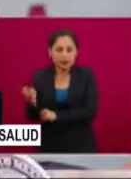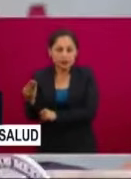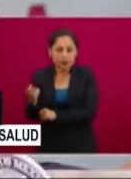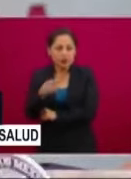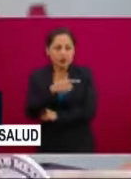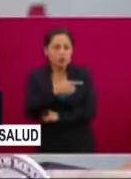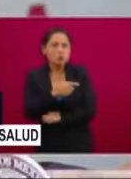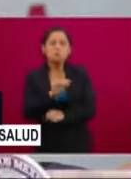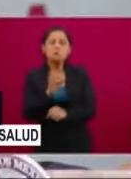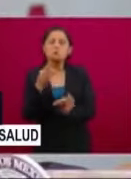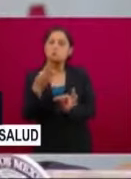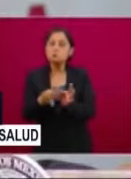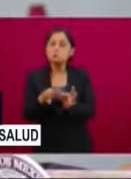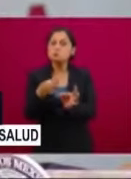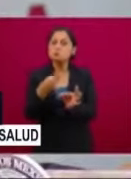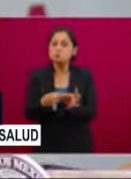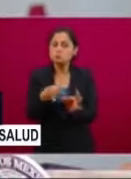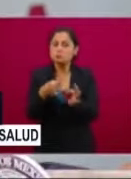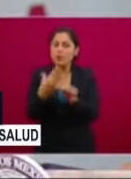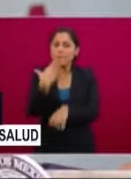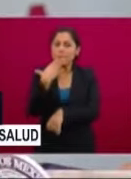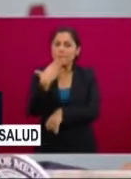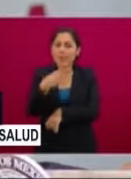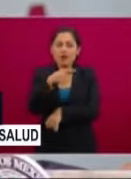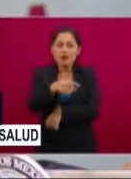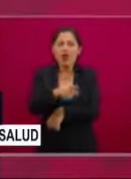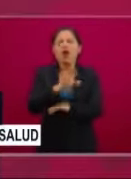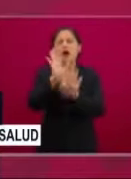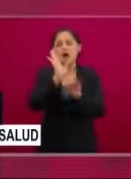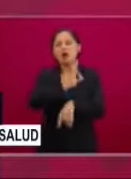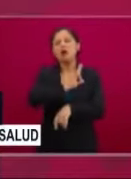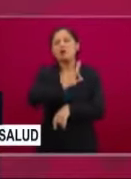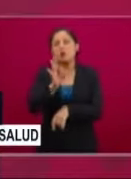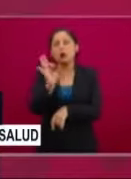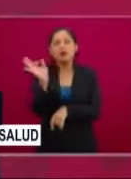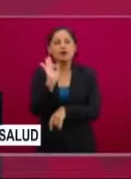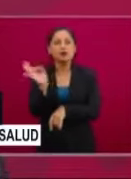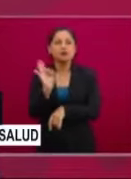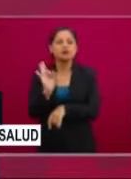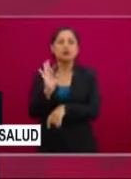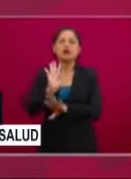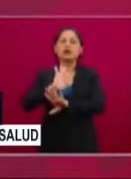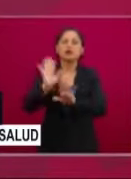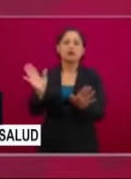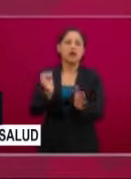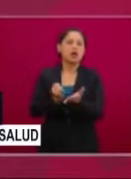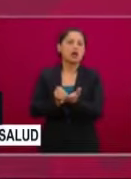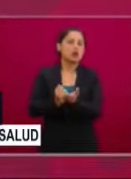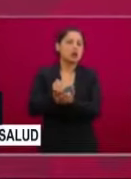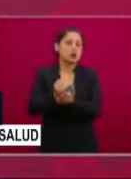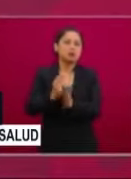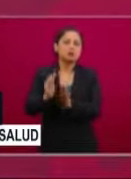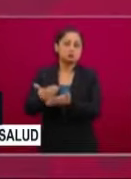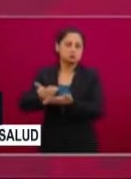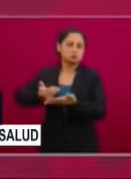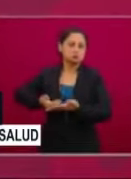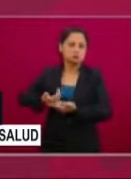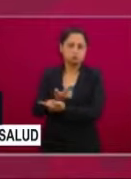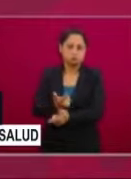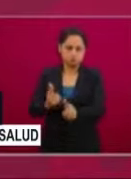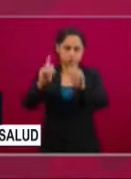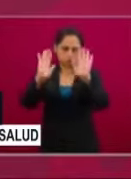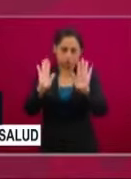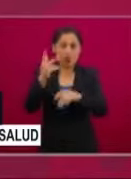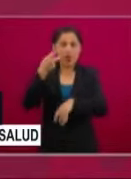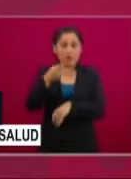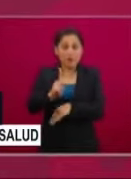métodos probados a ver doctor hay un tema que está muy fuerte en redes y ese es otro tema también lo que difunden